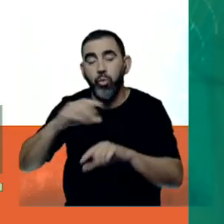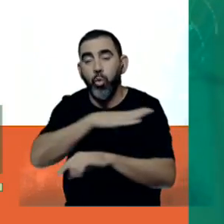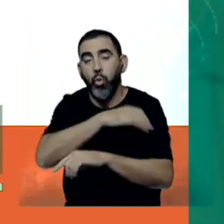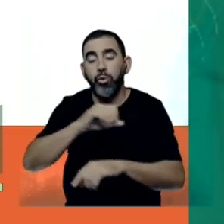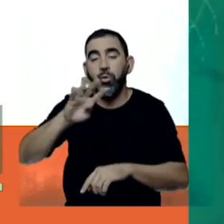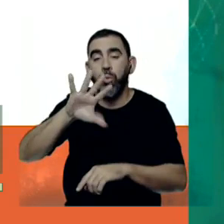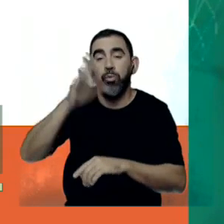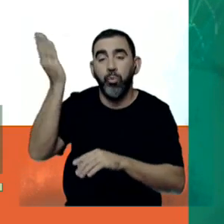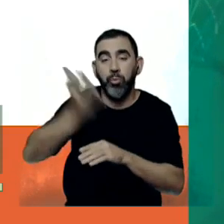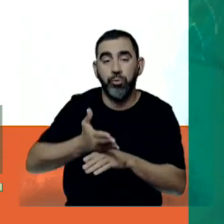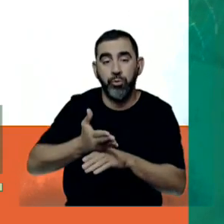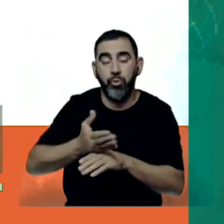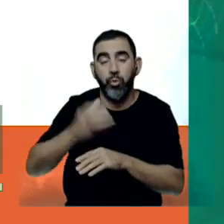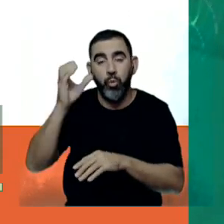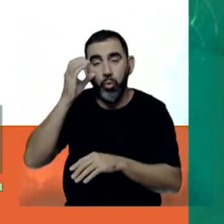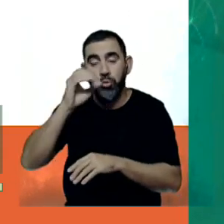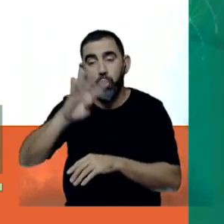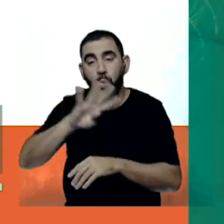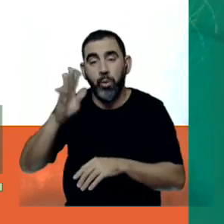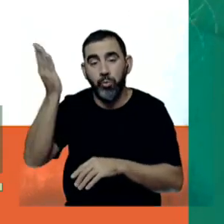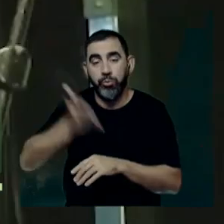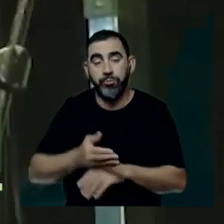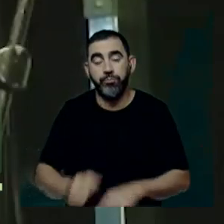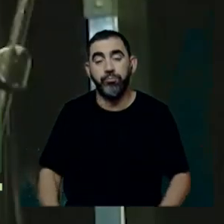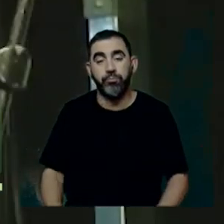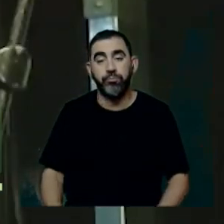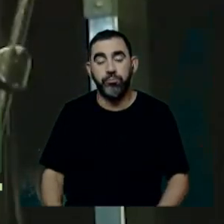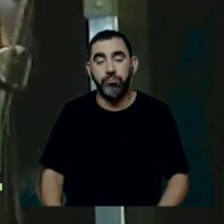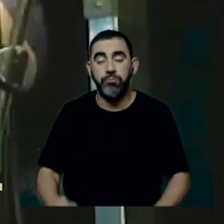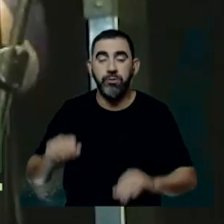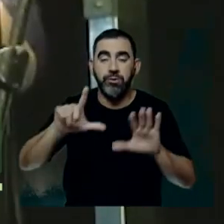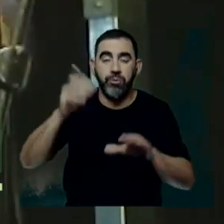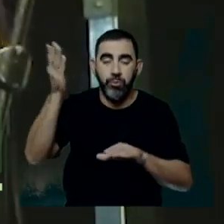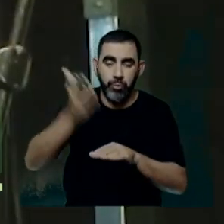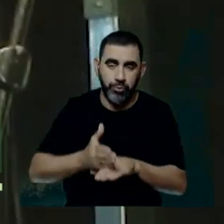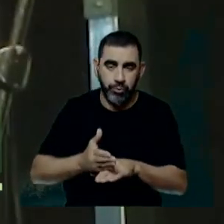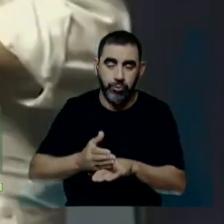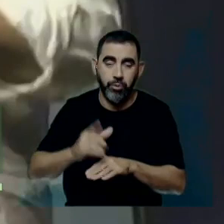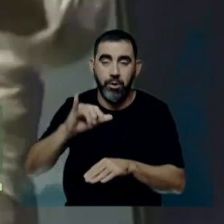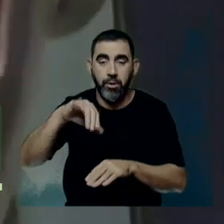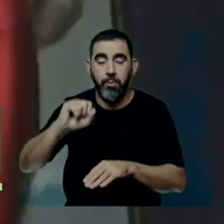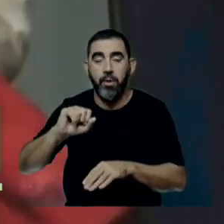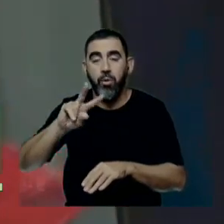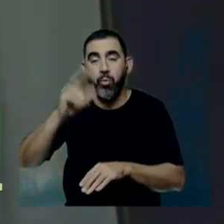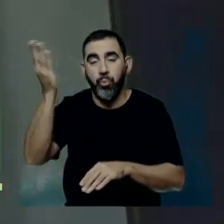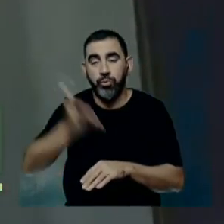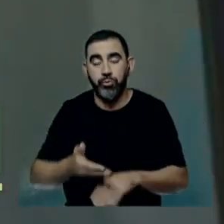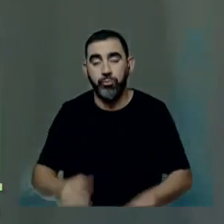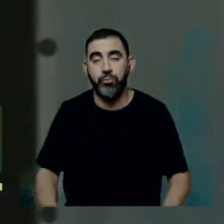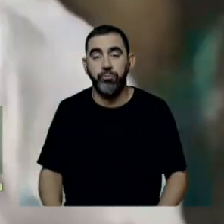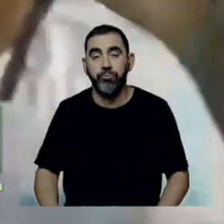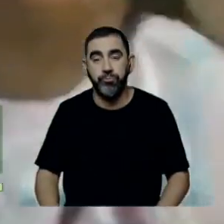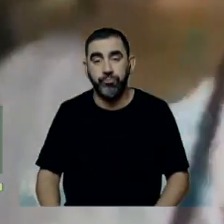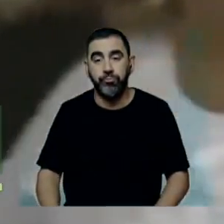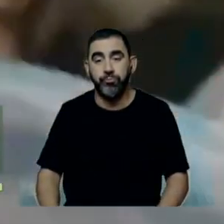al 45% y Cose a 44%. Más abajo, Vergara aparece con un 7% y Lima con 2%. A